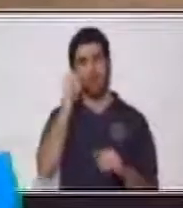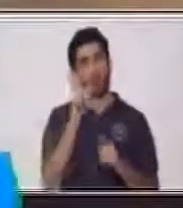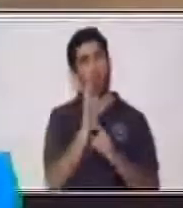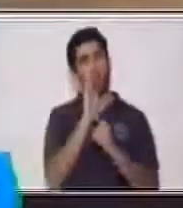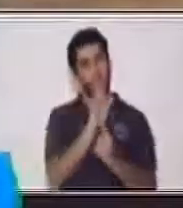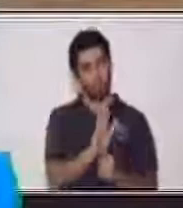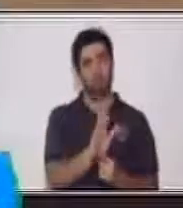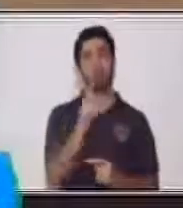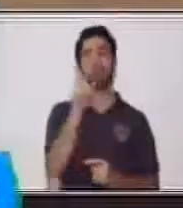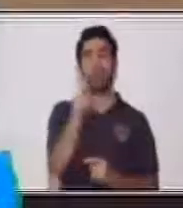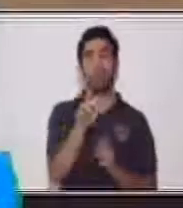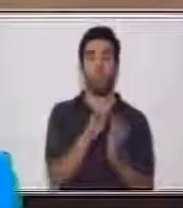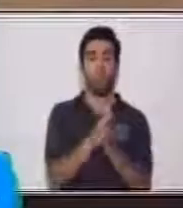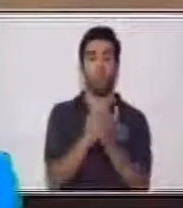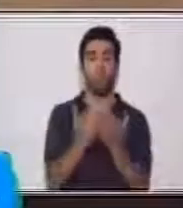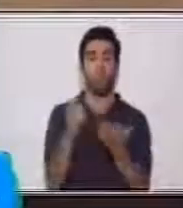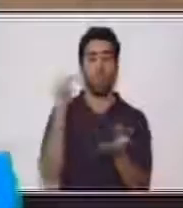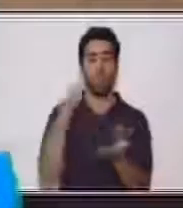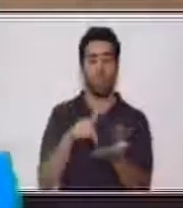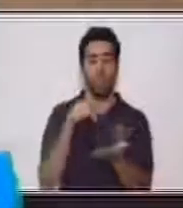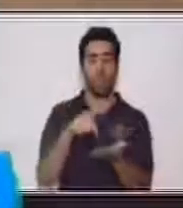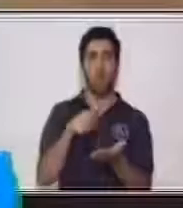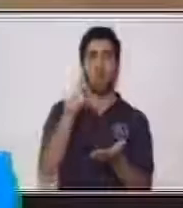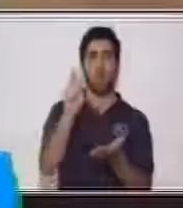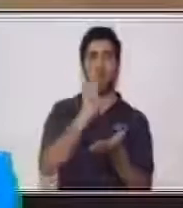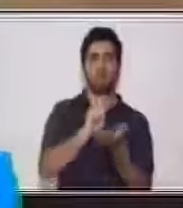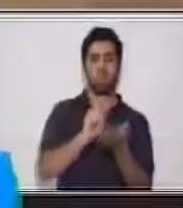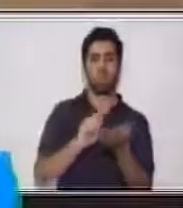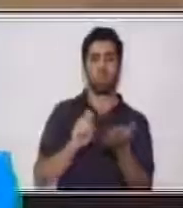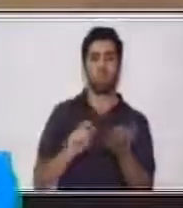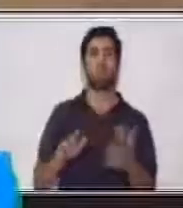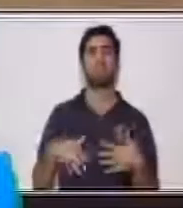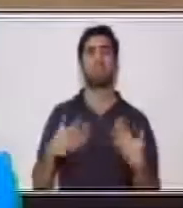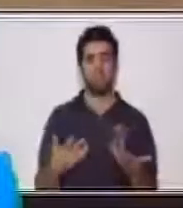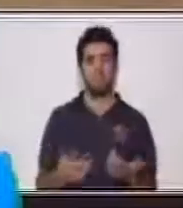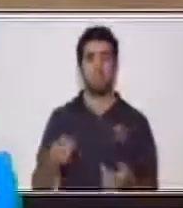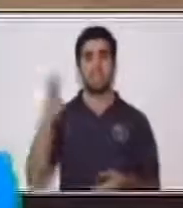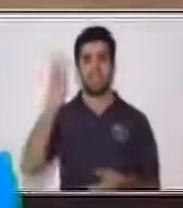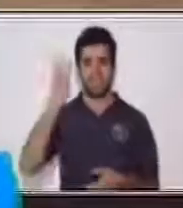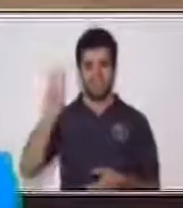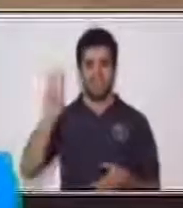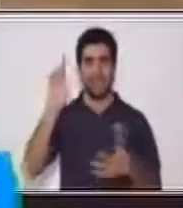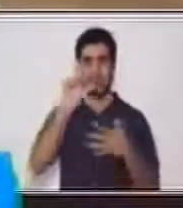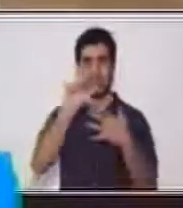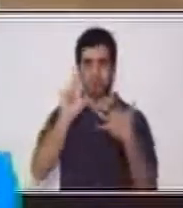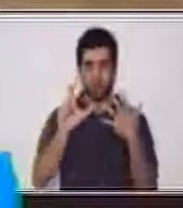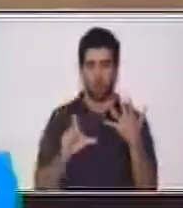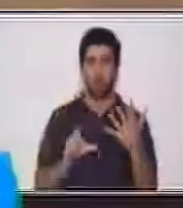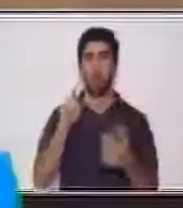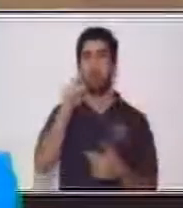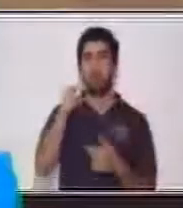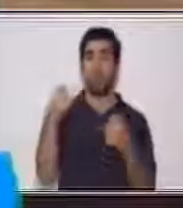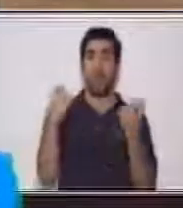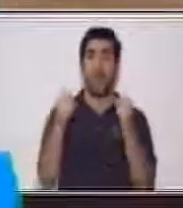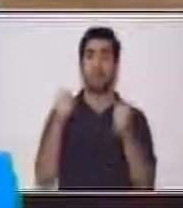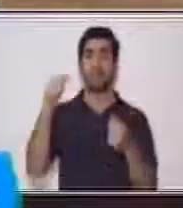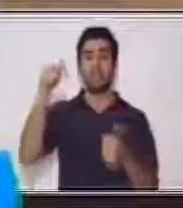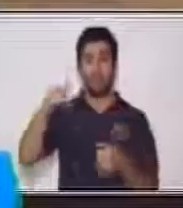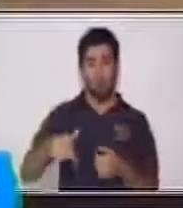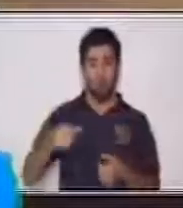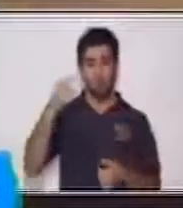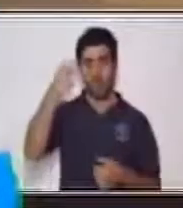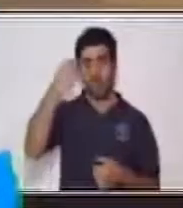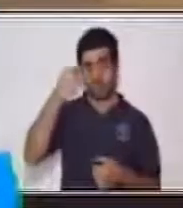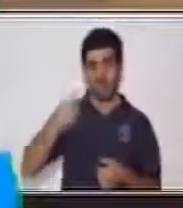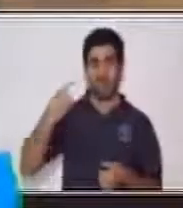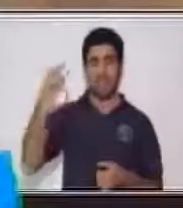tu cuaderno vas a dibujar tres acciones que haya realizado durante este día y luego lo vas